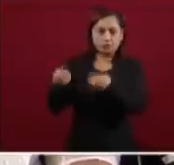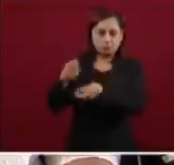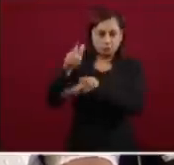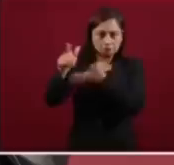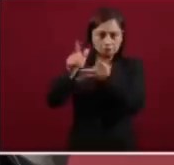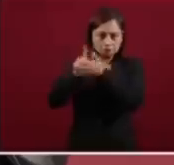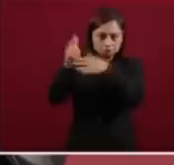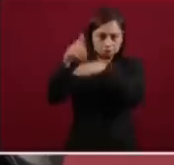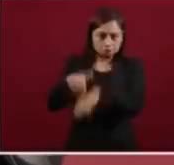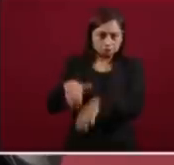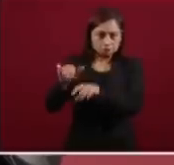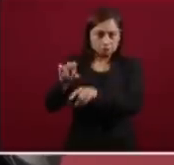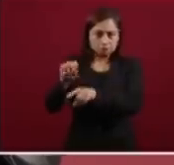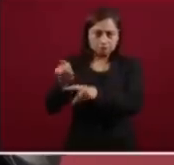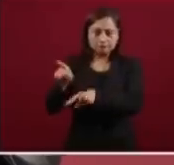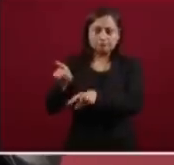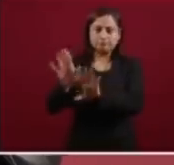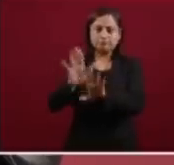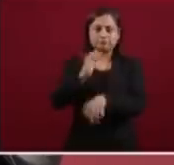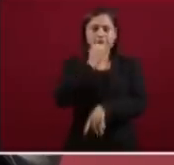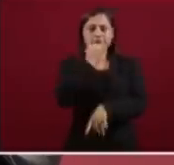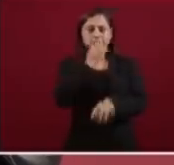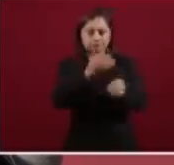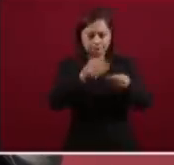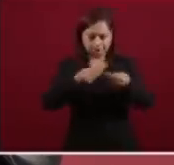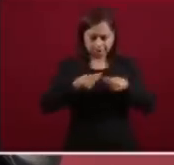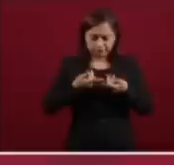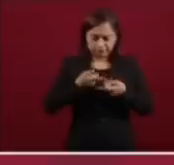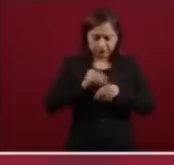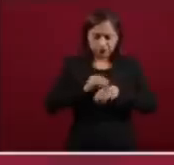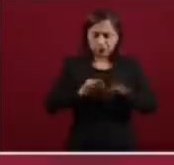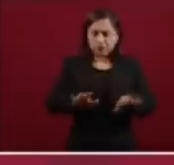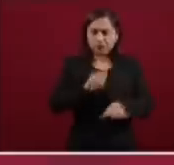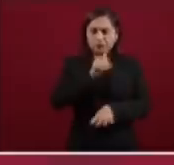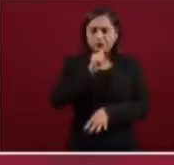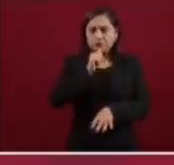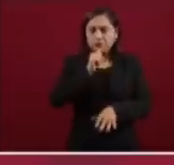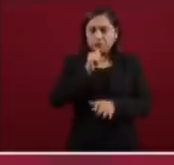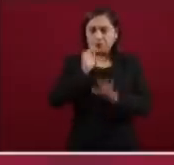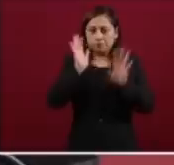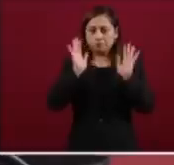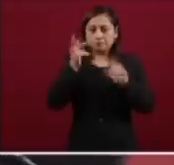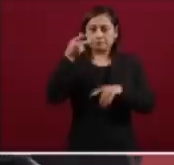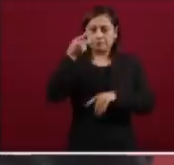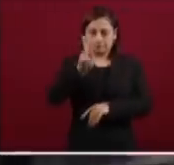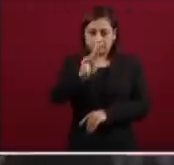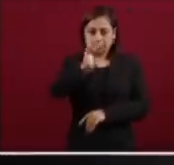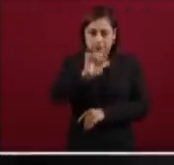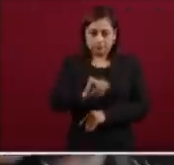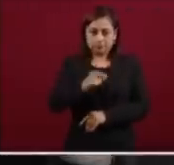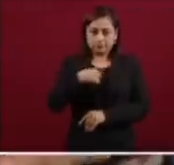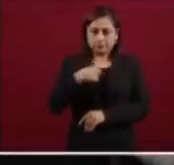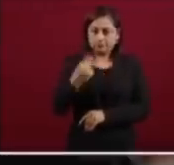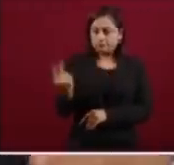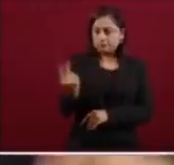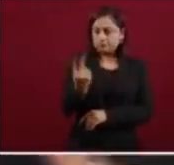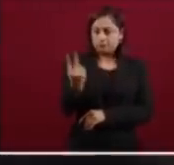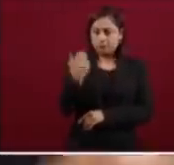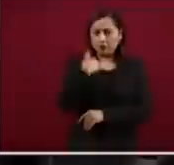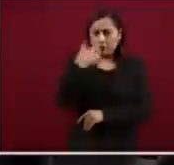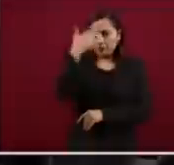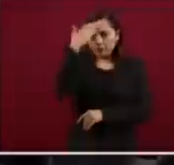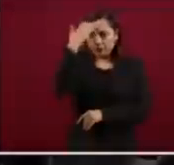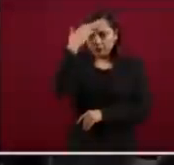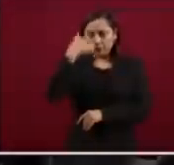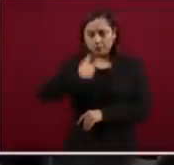elementos pero si conozco a las dos y le contesto de ernestina